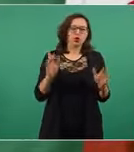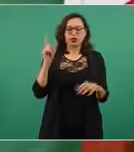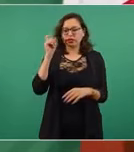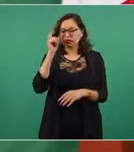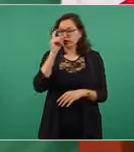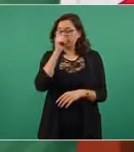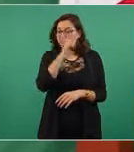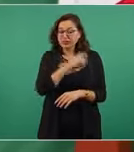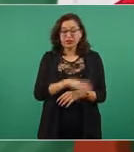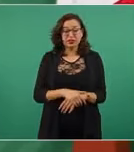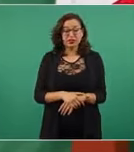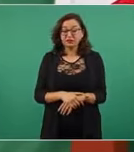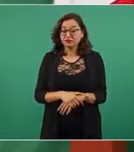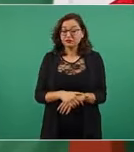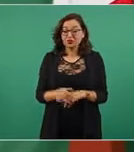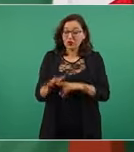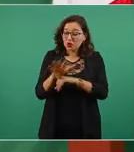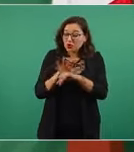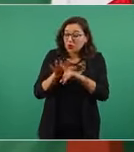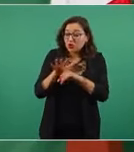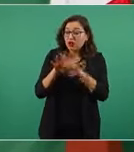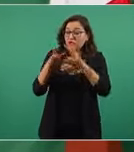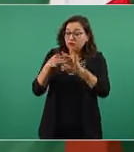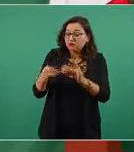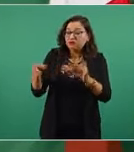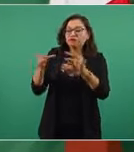que yo te convenza.